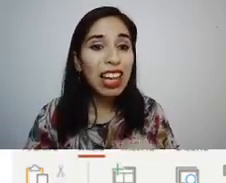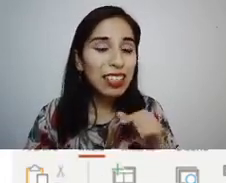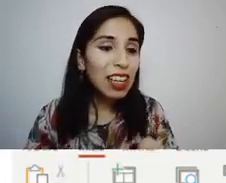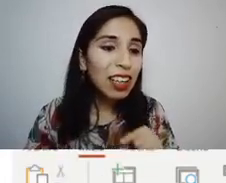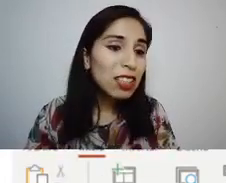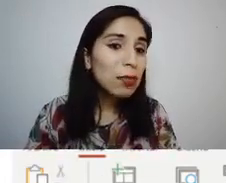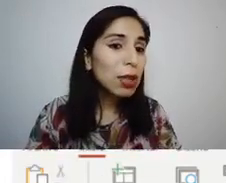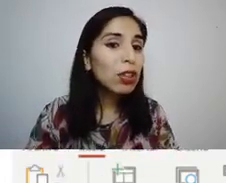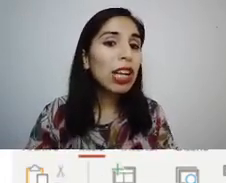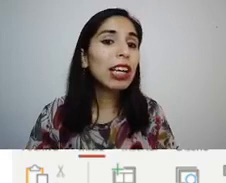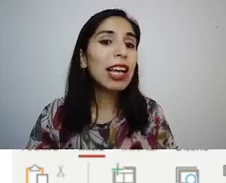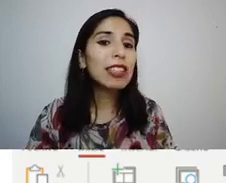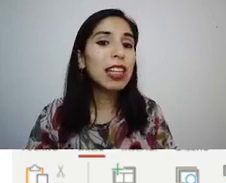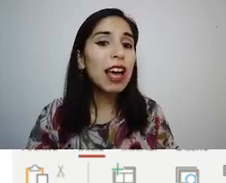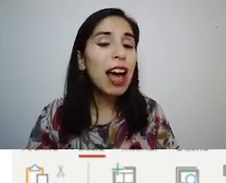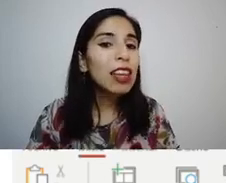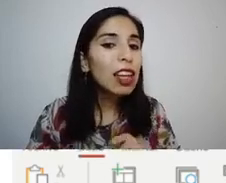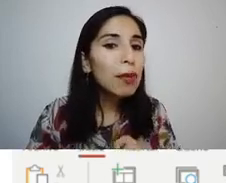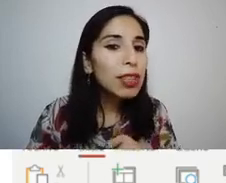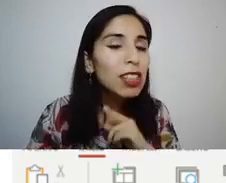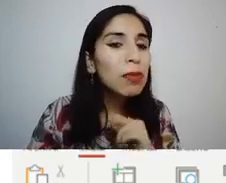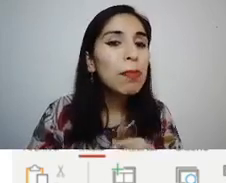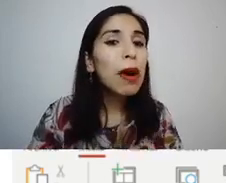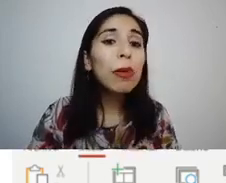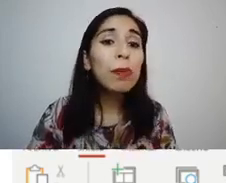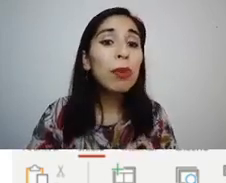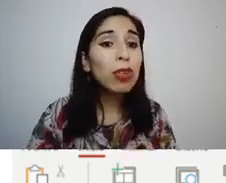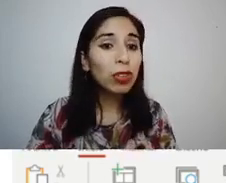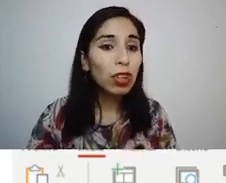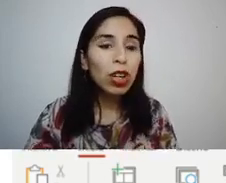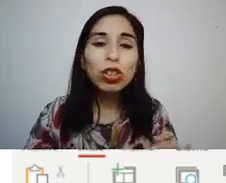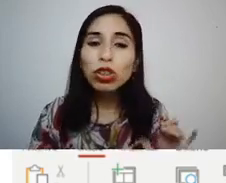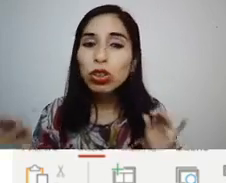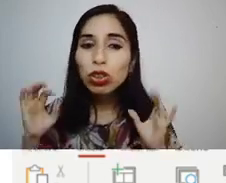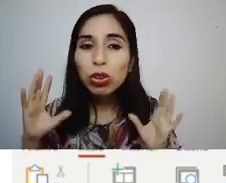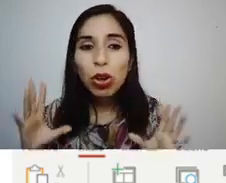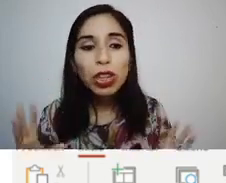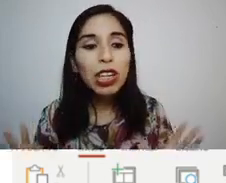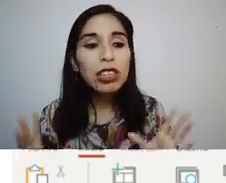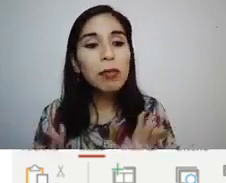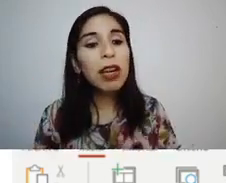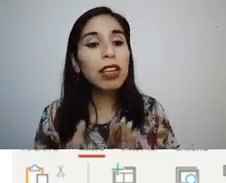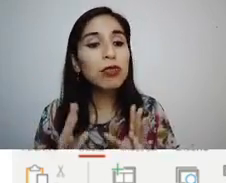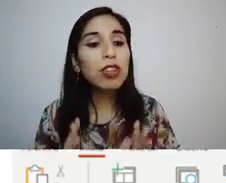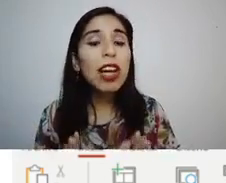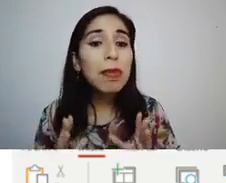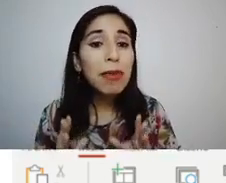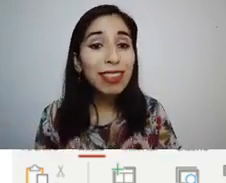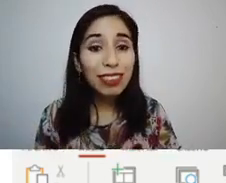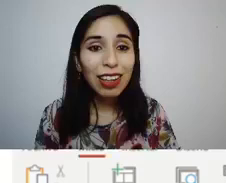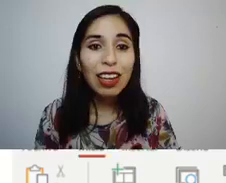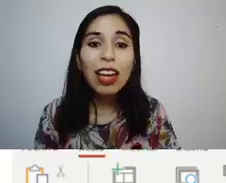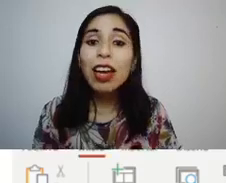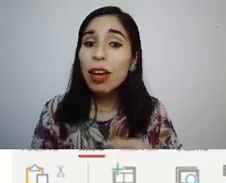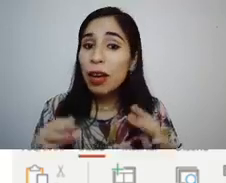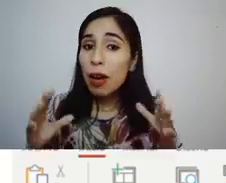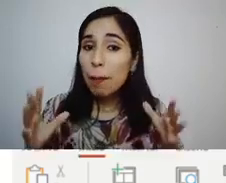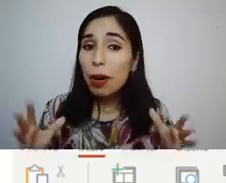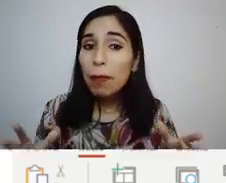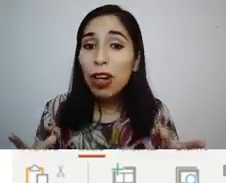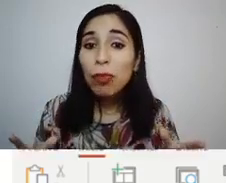están recibiendo en la clase a través de mi powerpoint yo todas las semanas fielmente